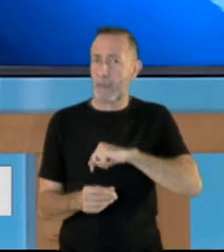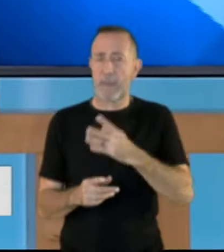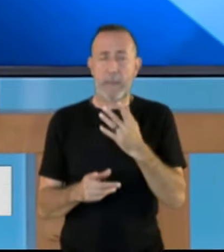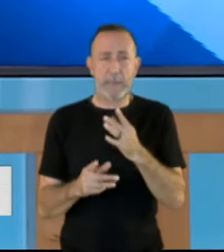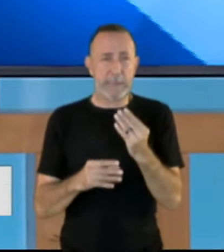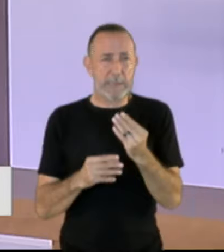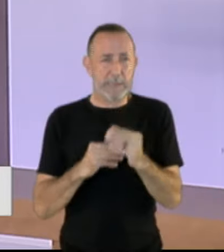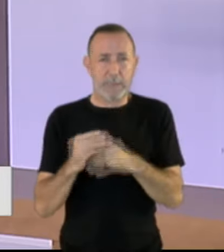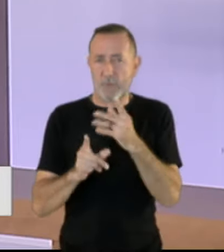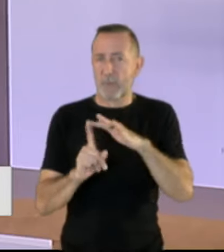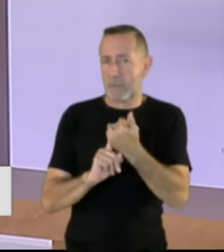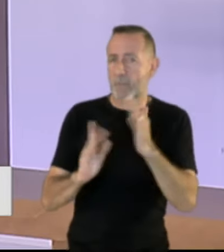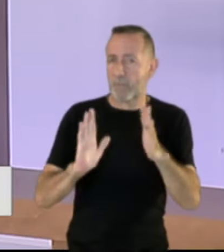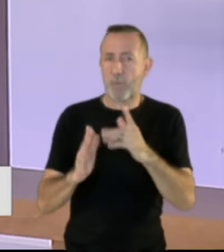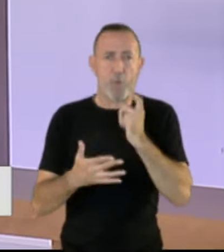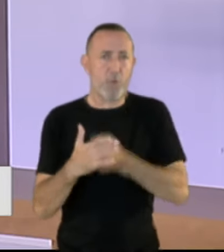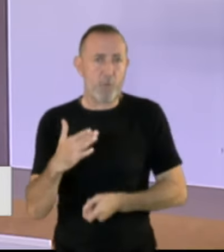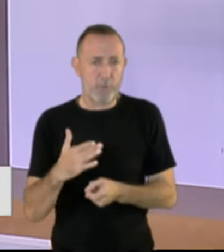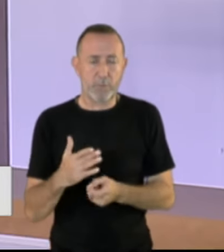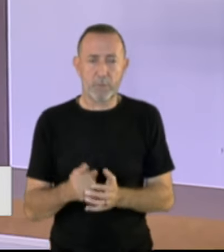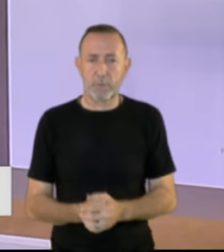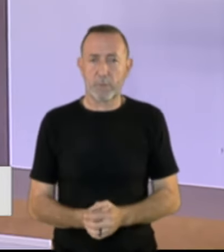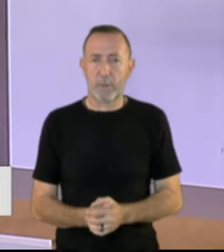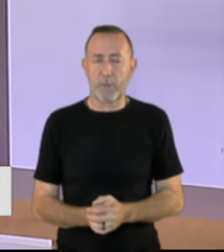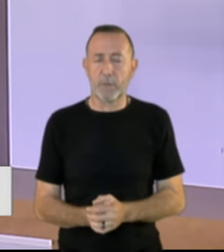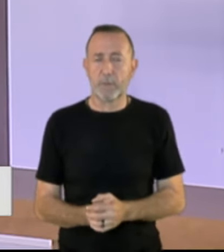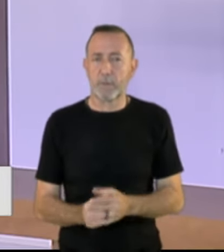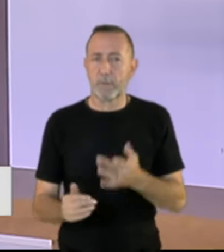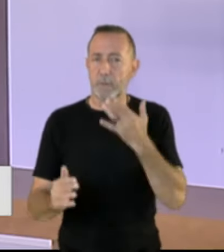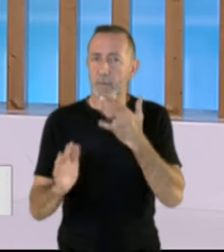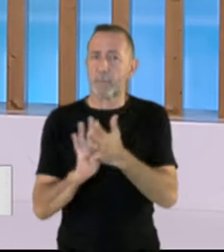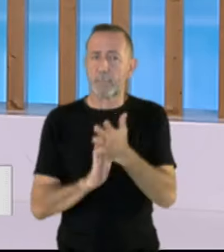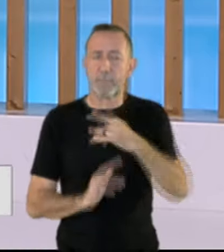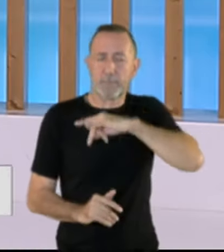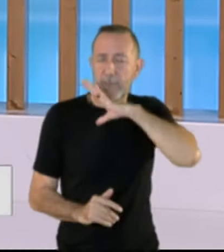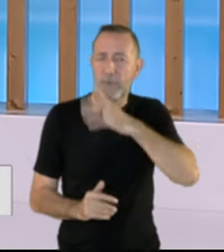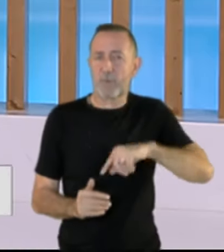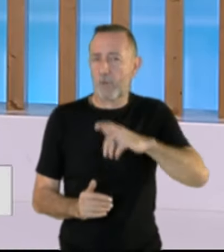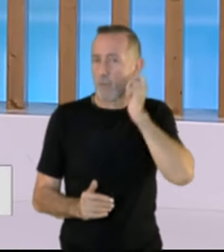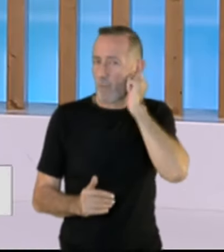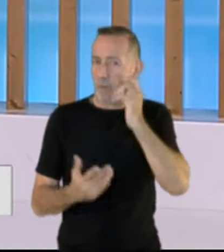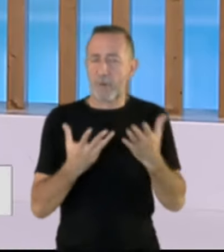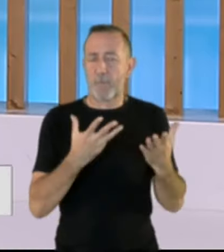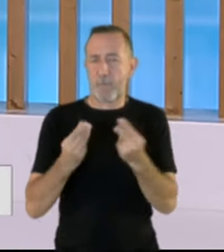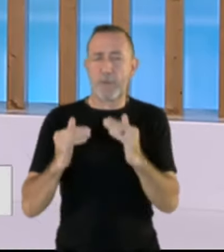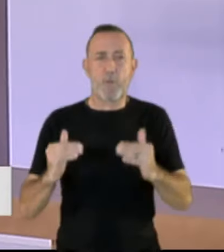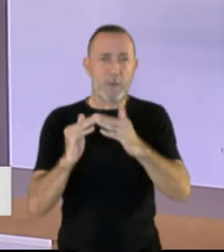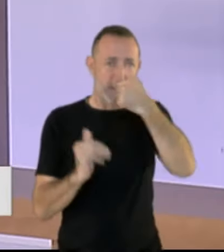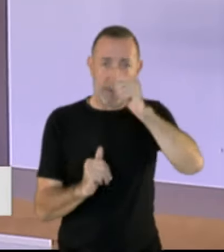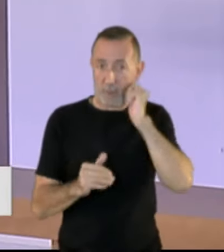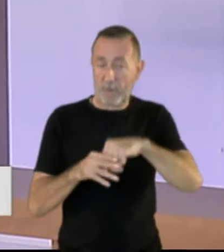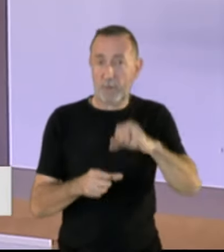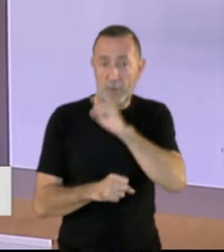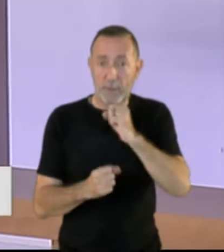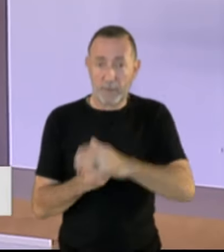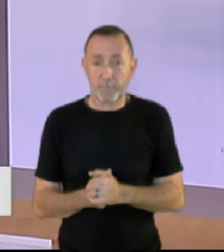eso Entonces me me llena de alegría el saber que hay tantas mujeres representando el género sobre eso quería preguntarte durante estos años hemos visto pues muchos hombres